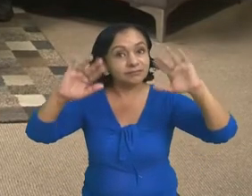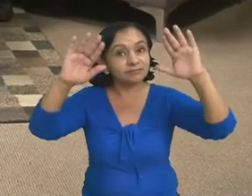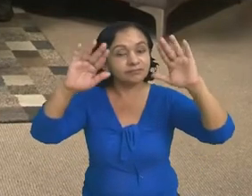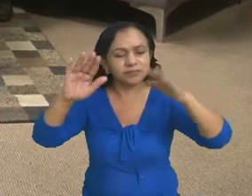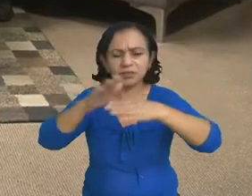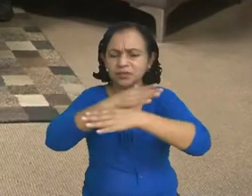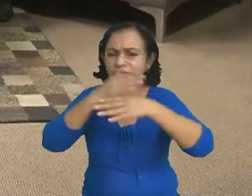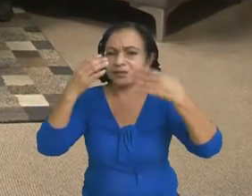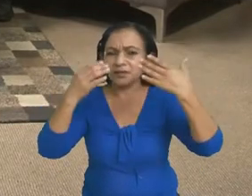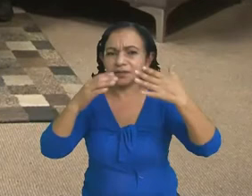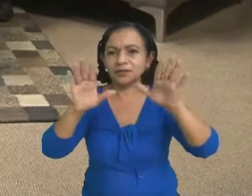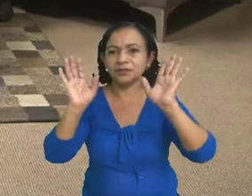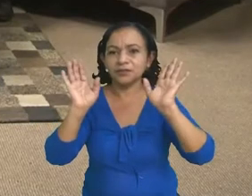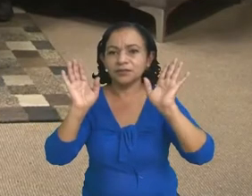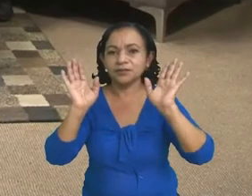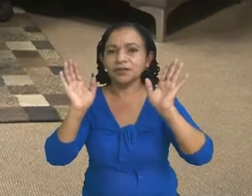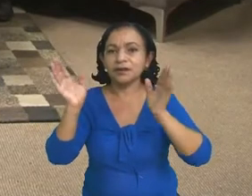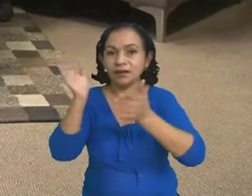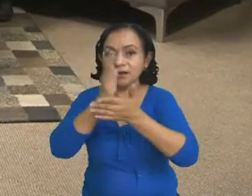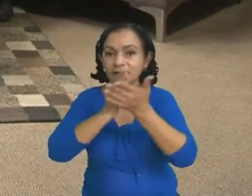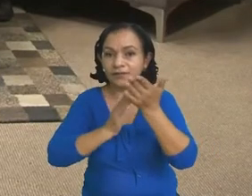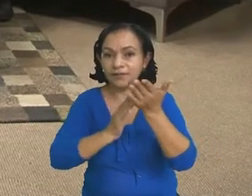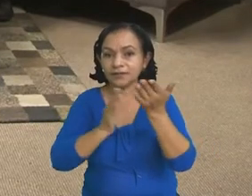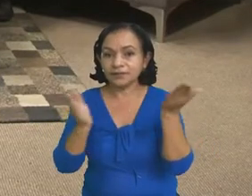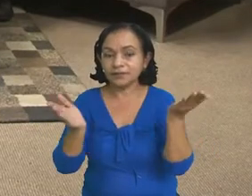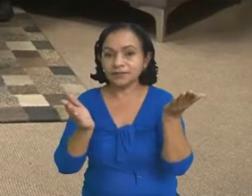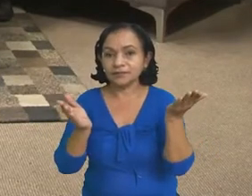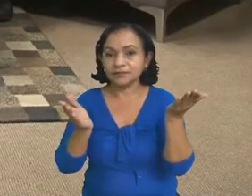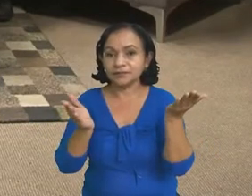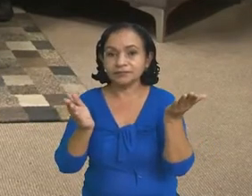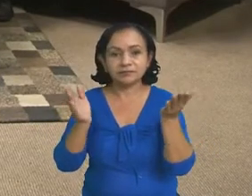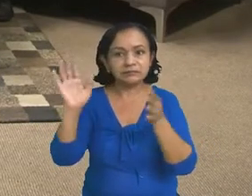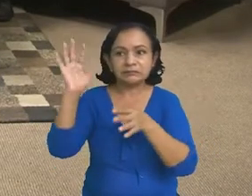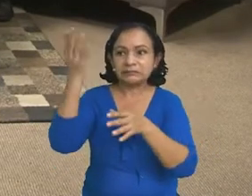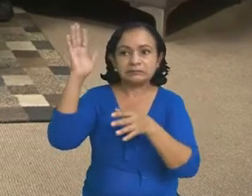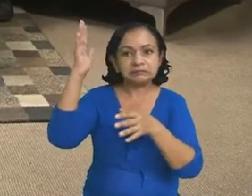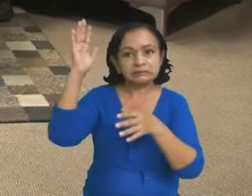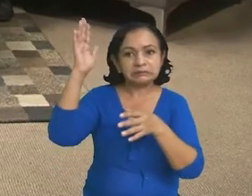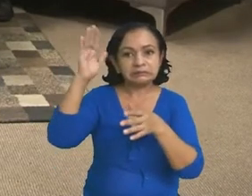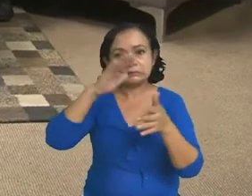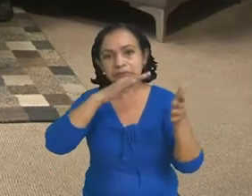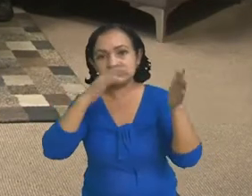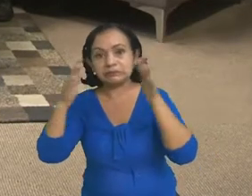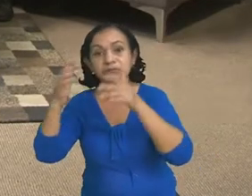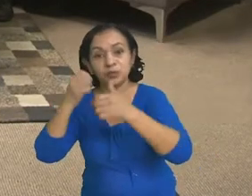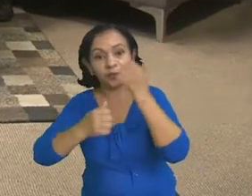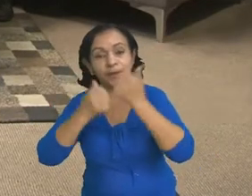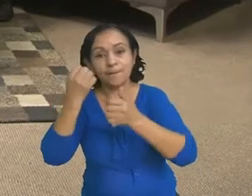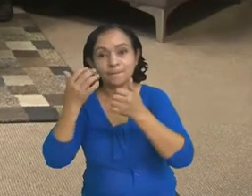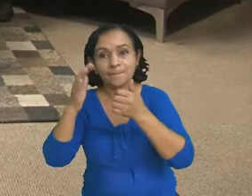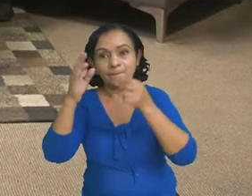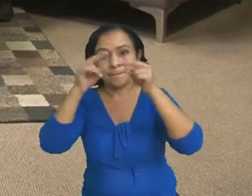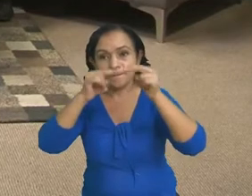X motivos, a veces los mismos árboles, okay,